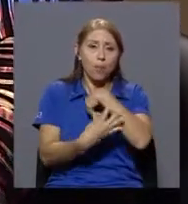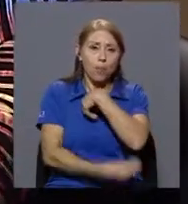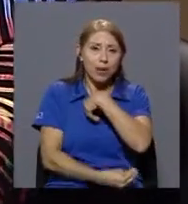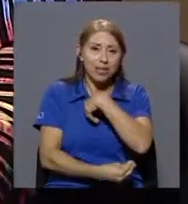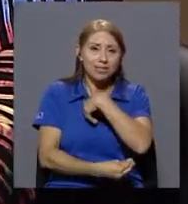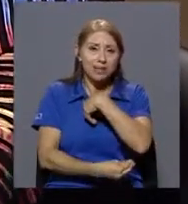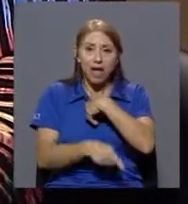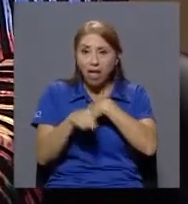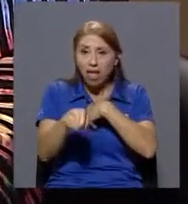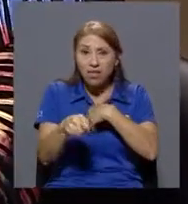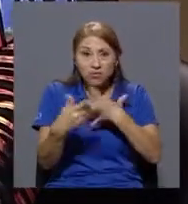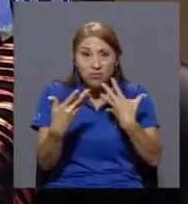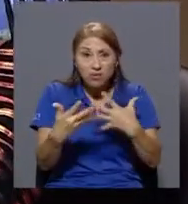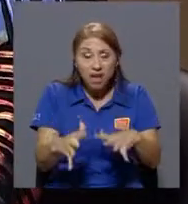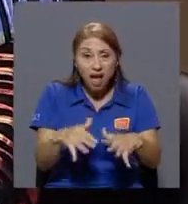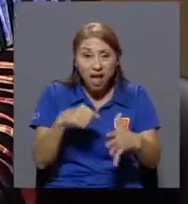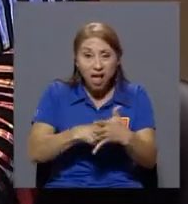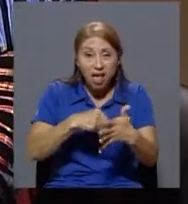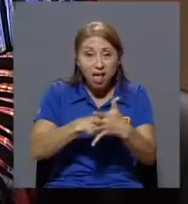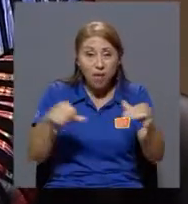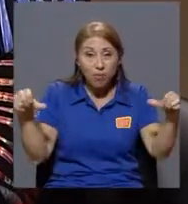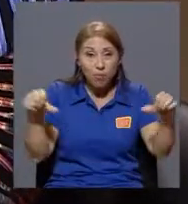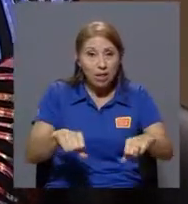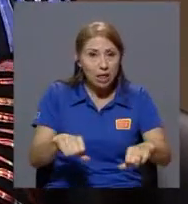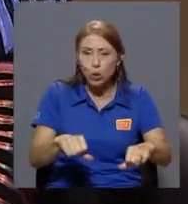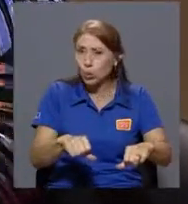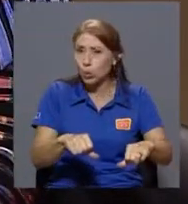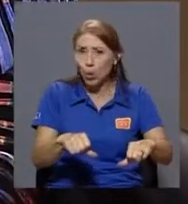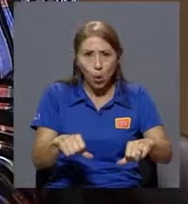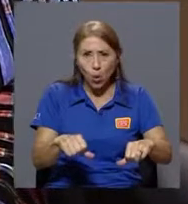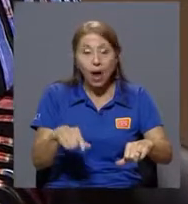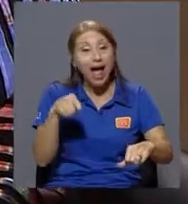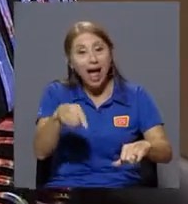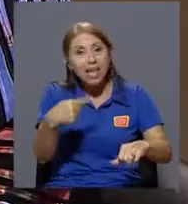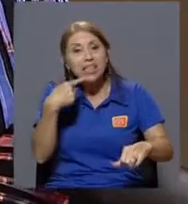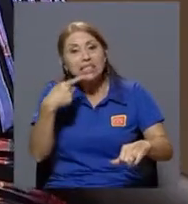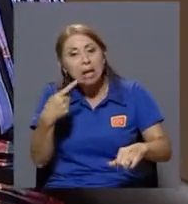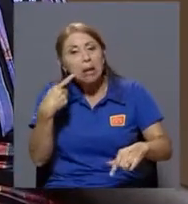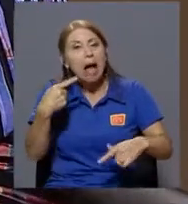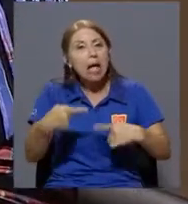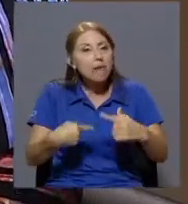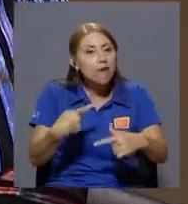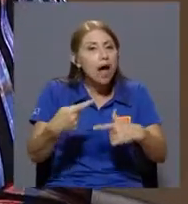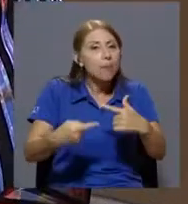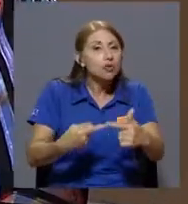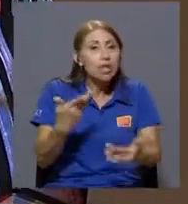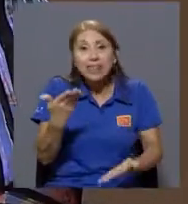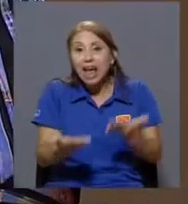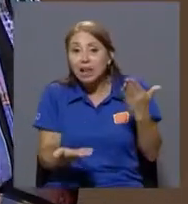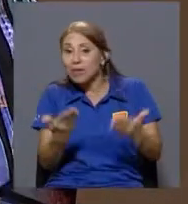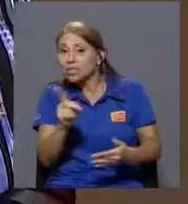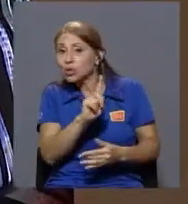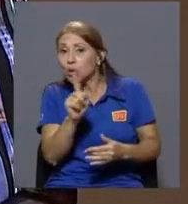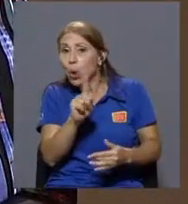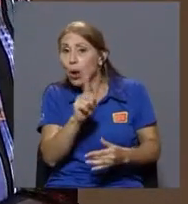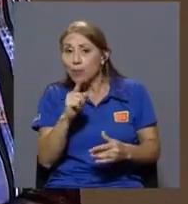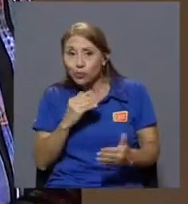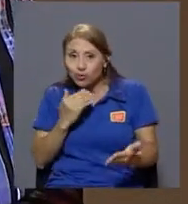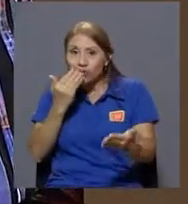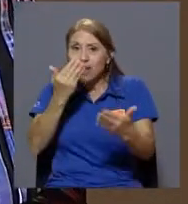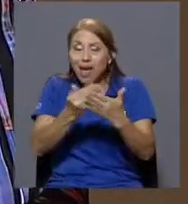que ha perdido. O sea, esas cifras nos dicen, ahí vamos, tal vez no donde queríamos estar ni a la velocidad,